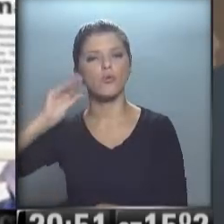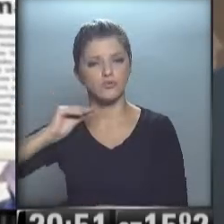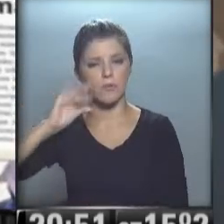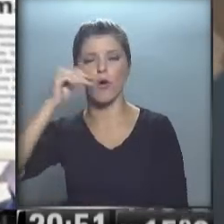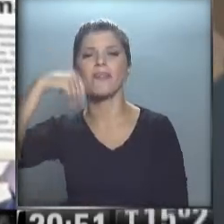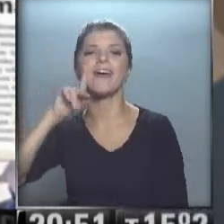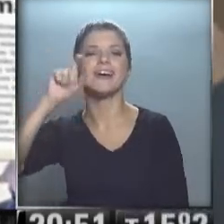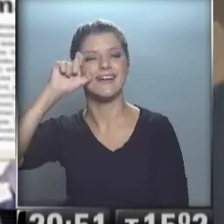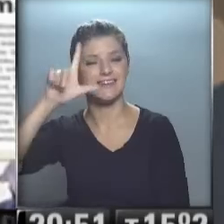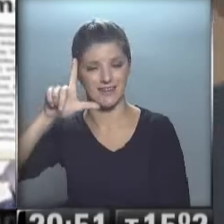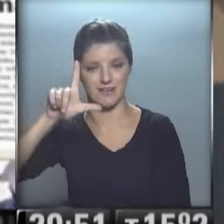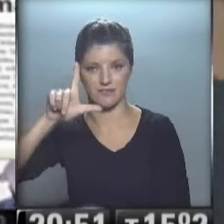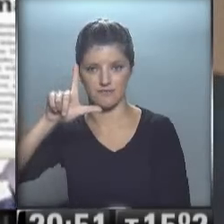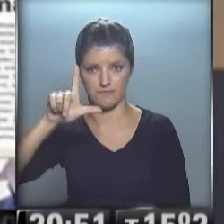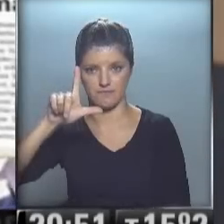Viglietti